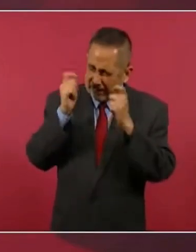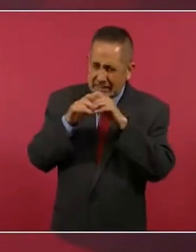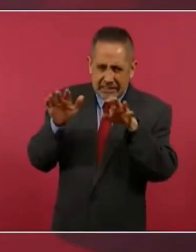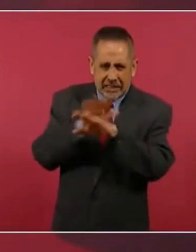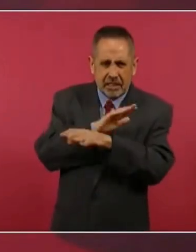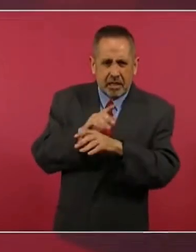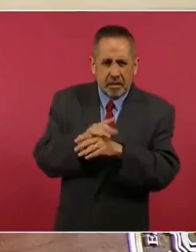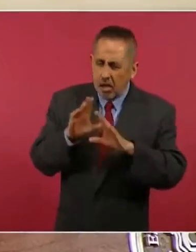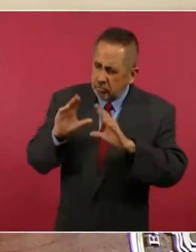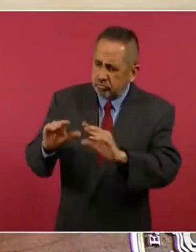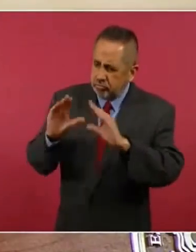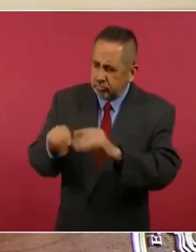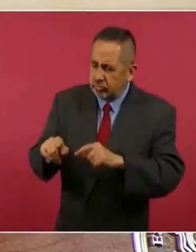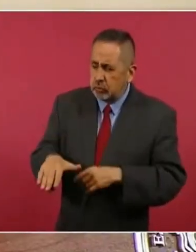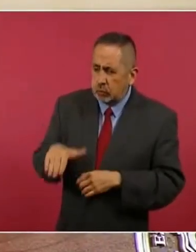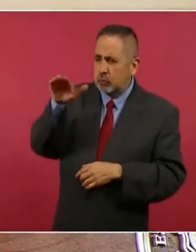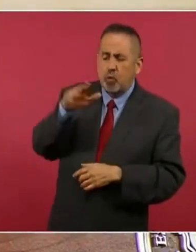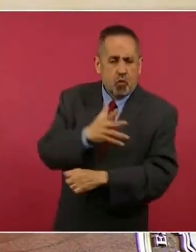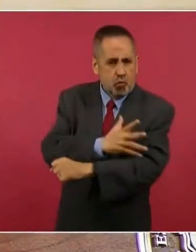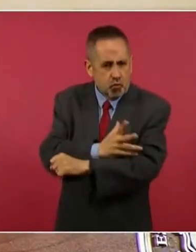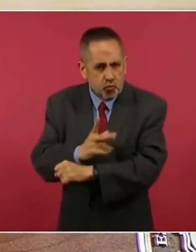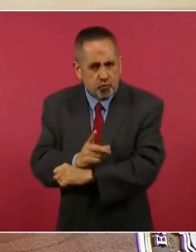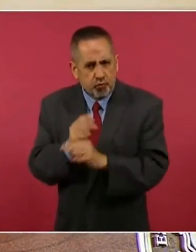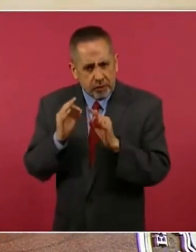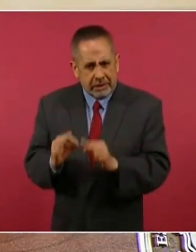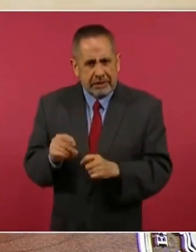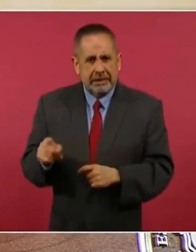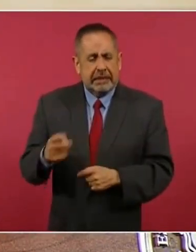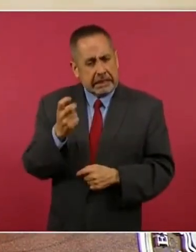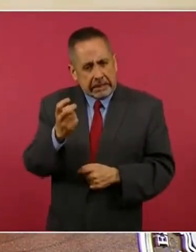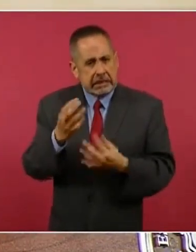formar gente honesta,